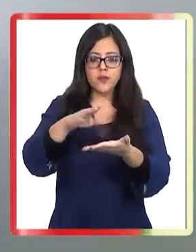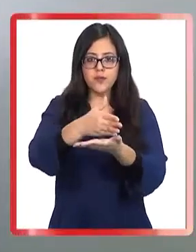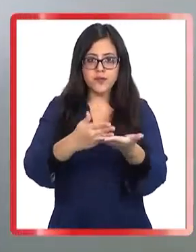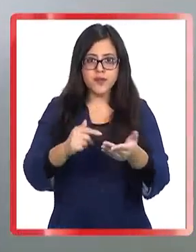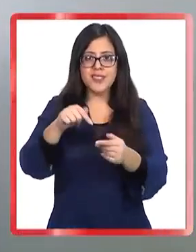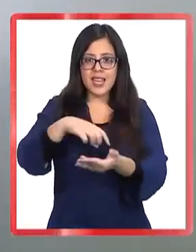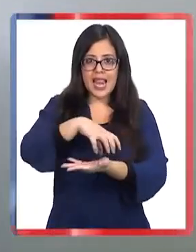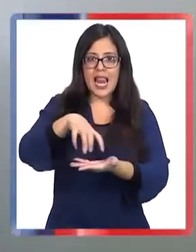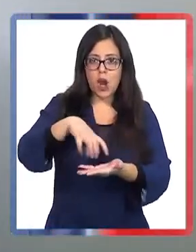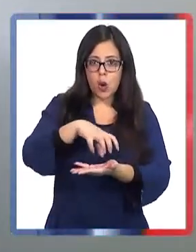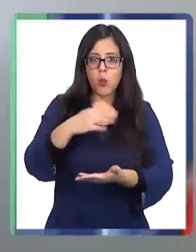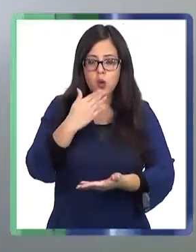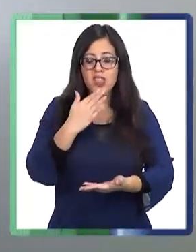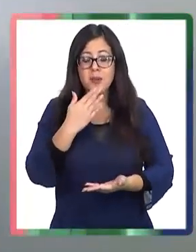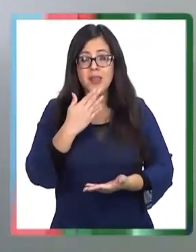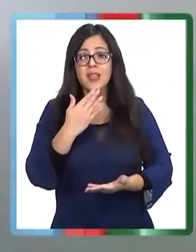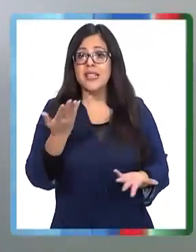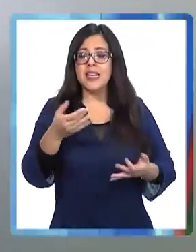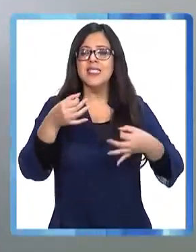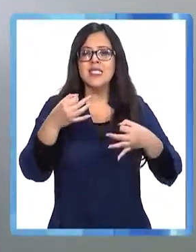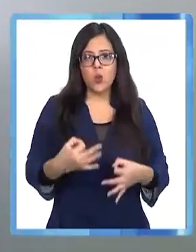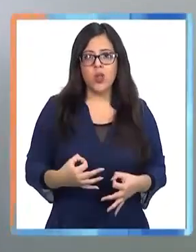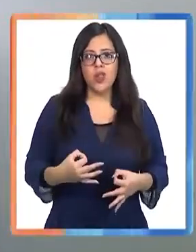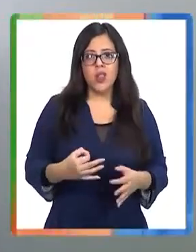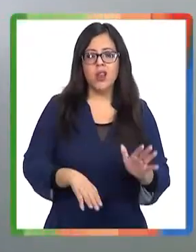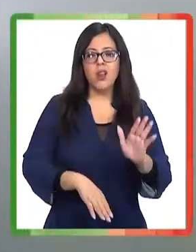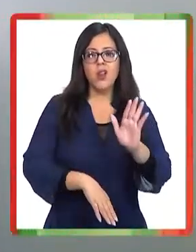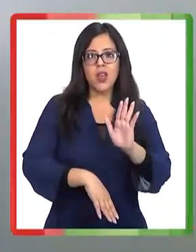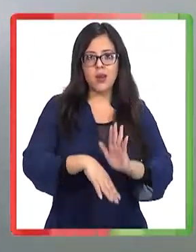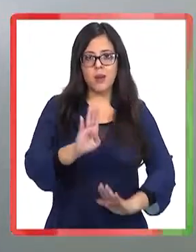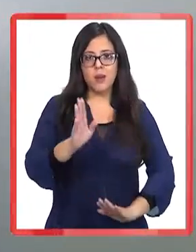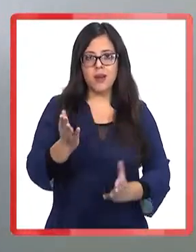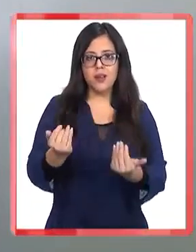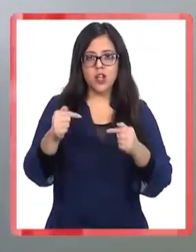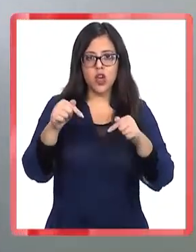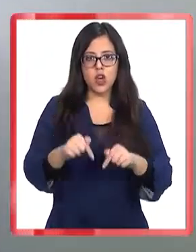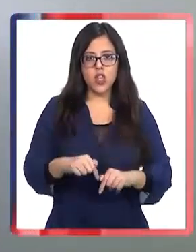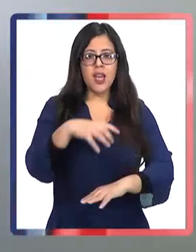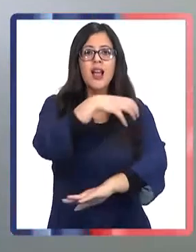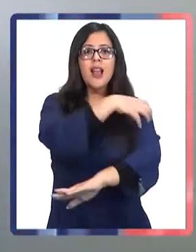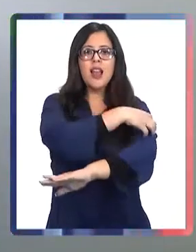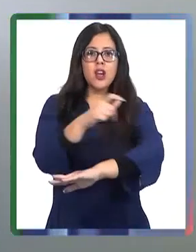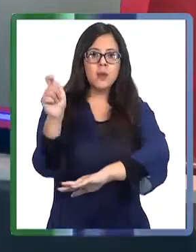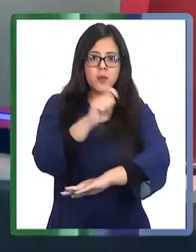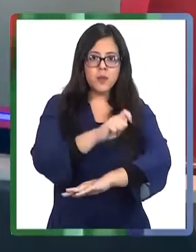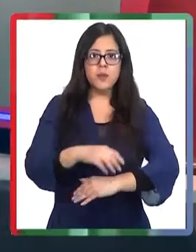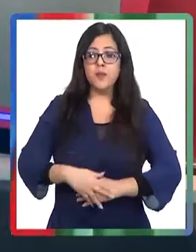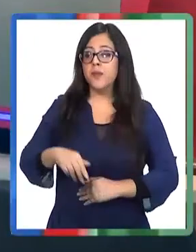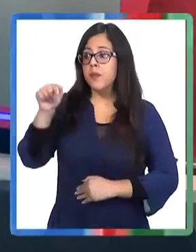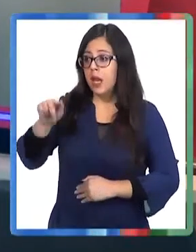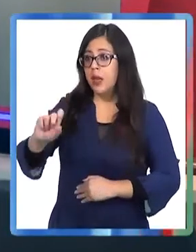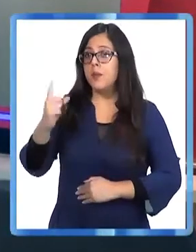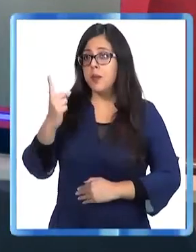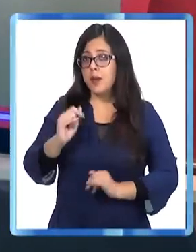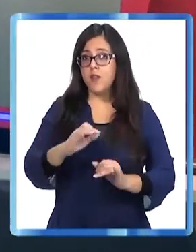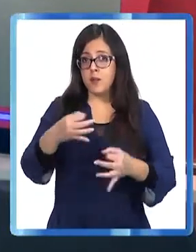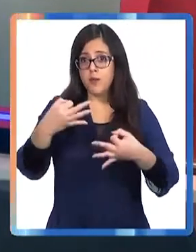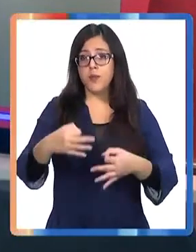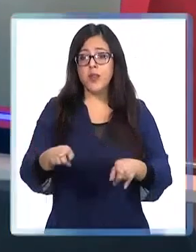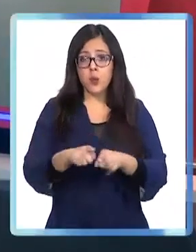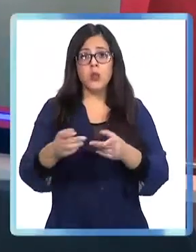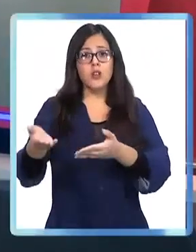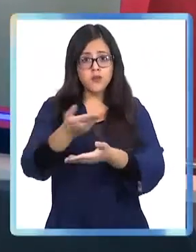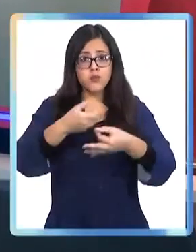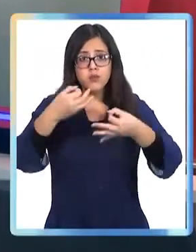en Colchane, y por supuesto, seguridad, que es lo que más se requiere hoy día en Tarapacá. Por lo menos una primera buena señal, se